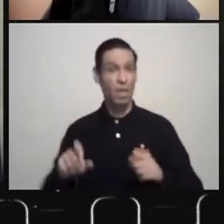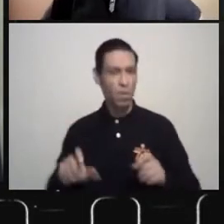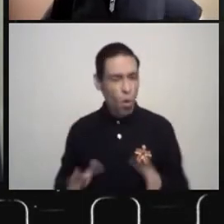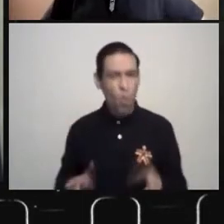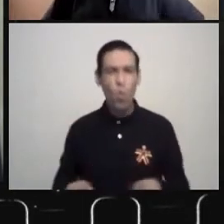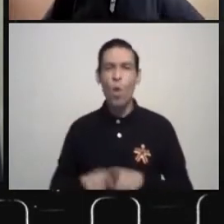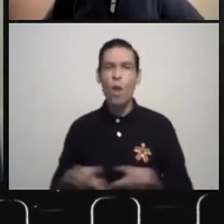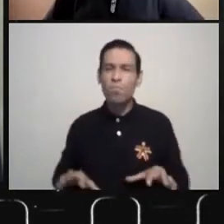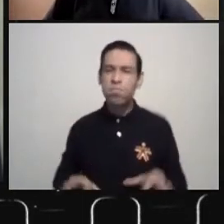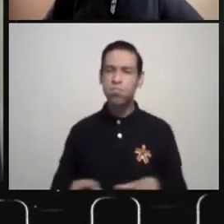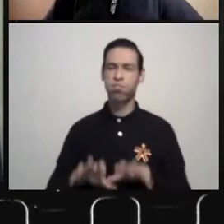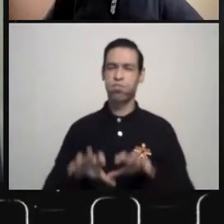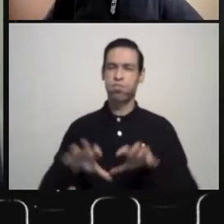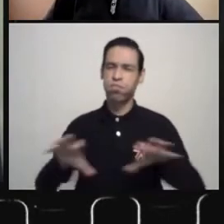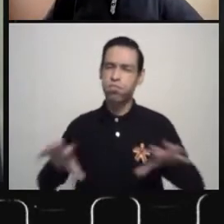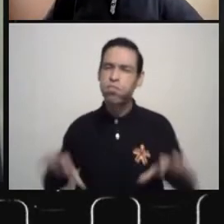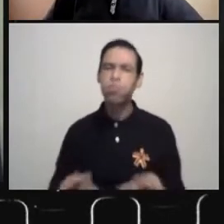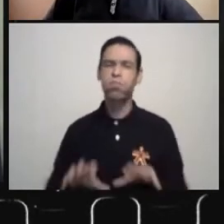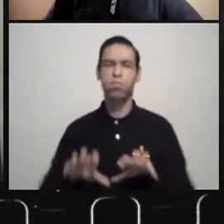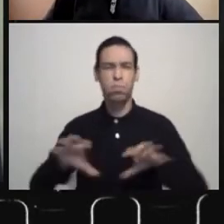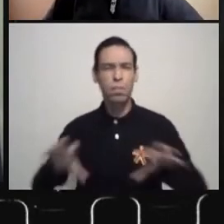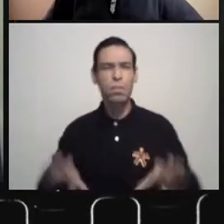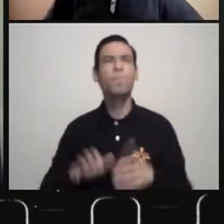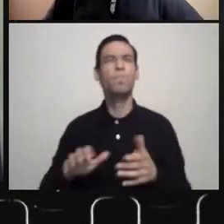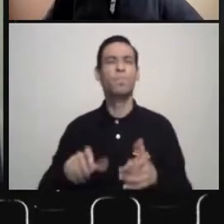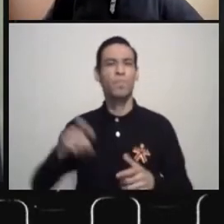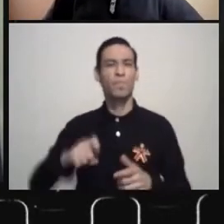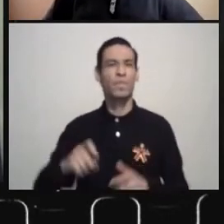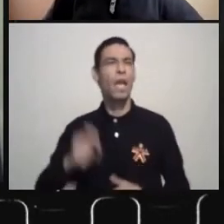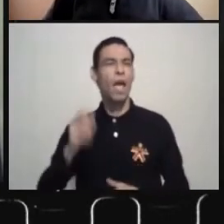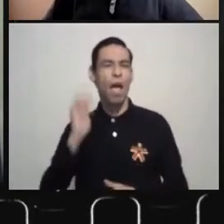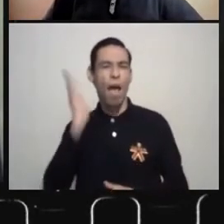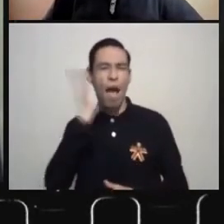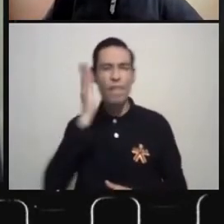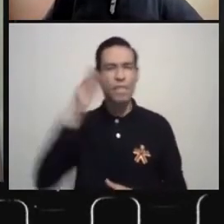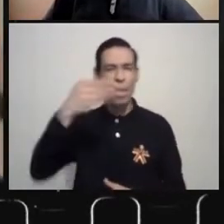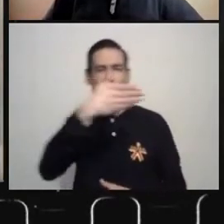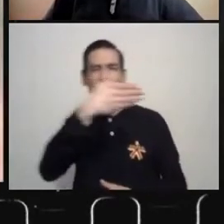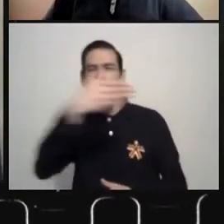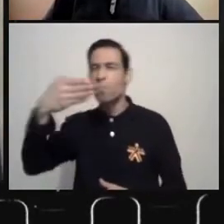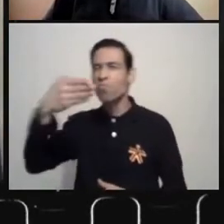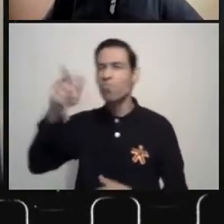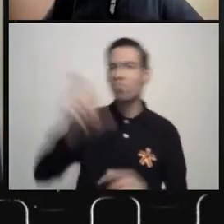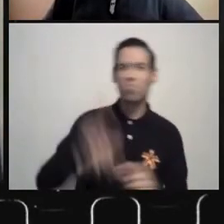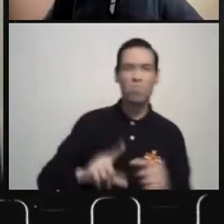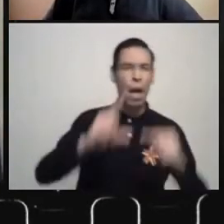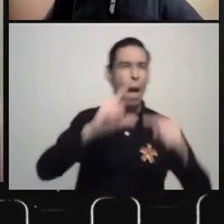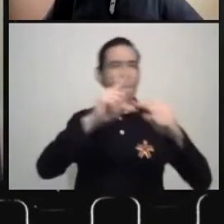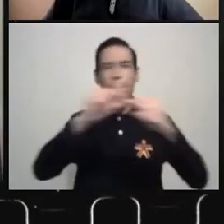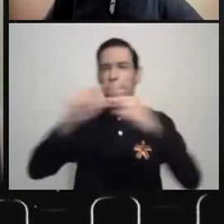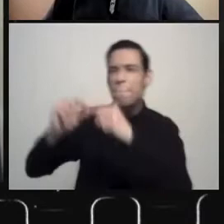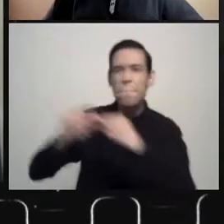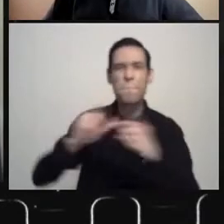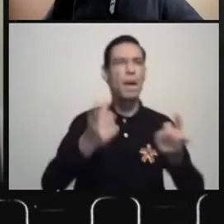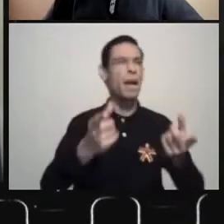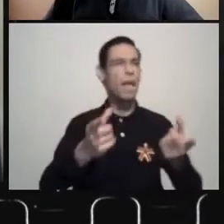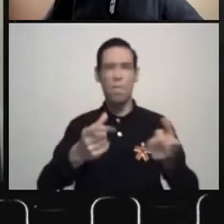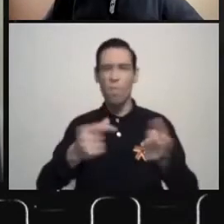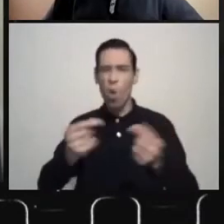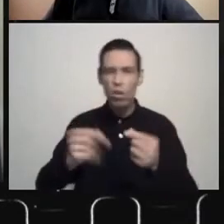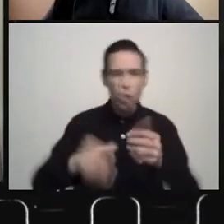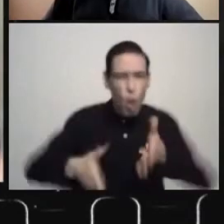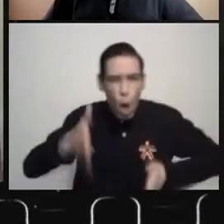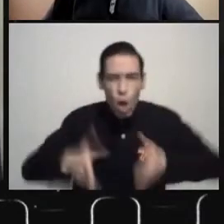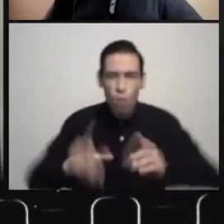hacer mucho lo que más se pueda, o sea, coger una cámara, el celular, de lo que sea, poner a los primos, a muñequitos,